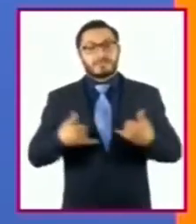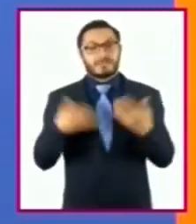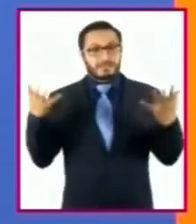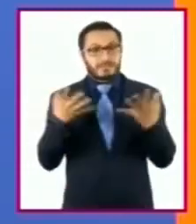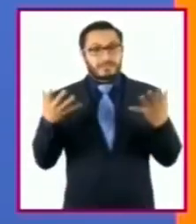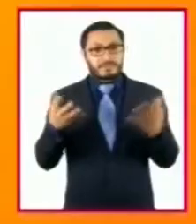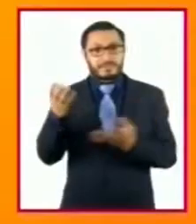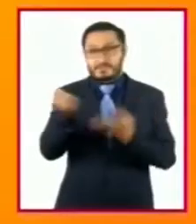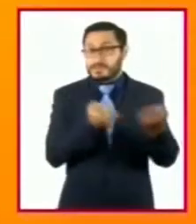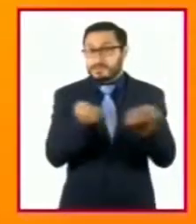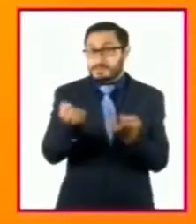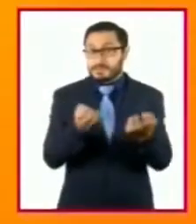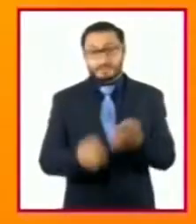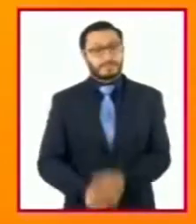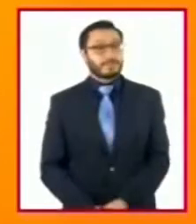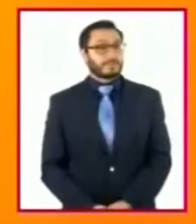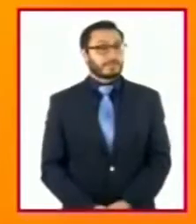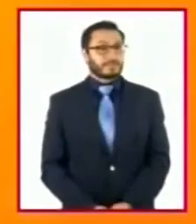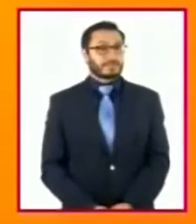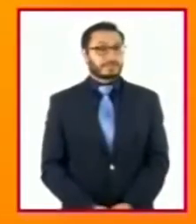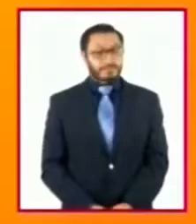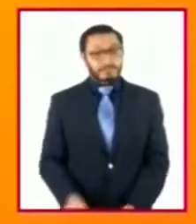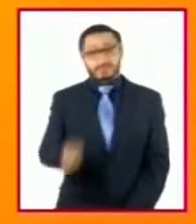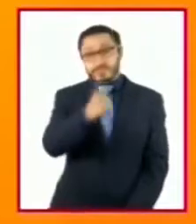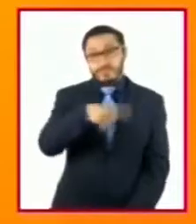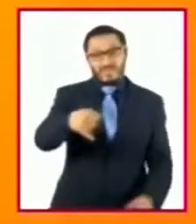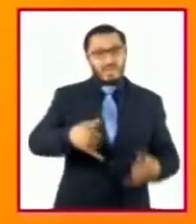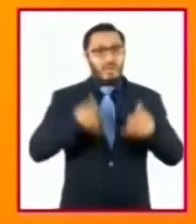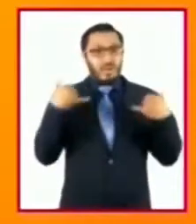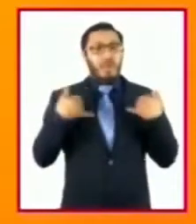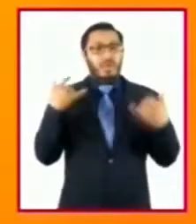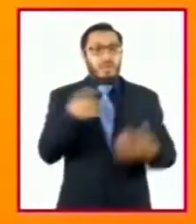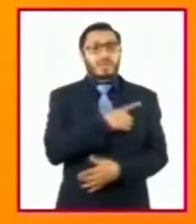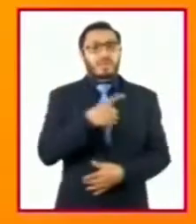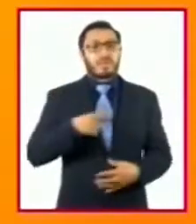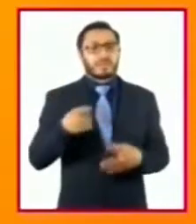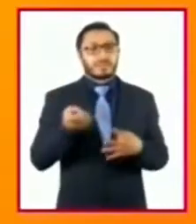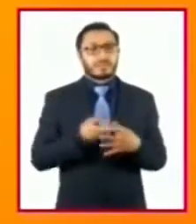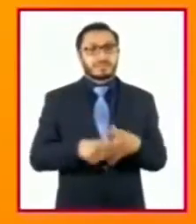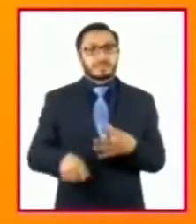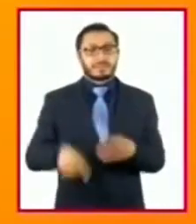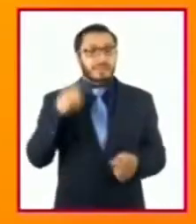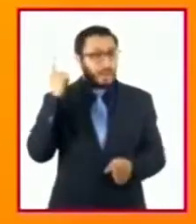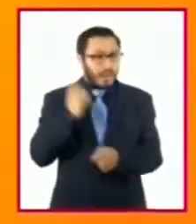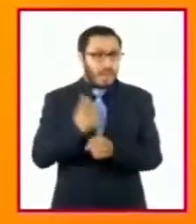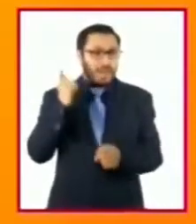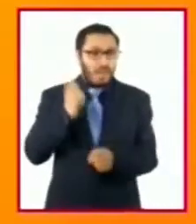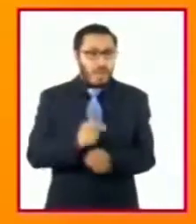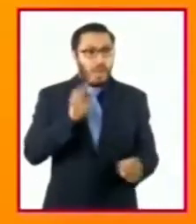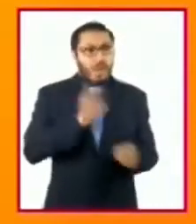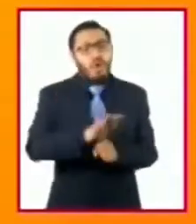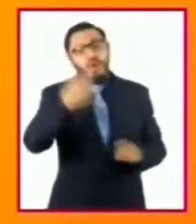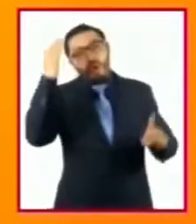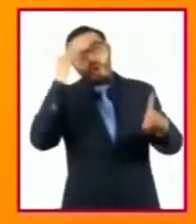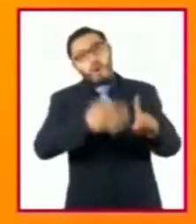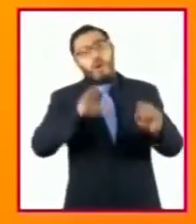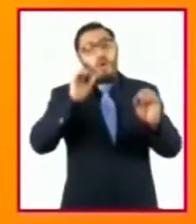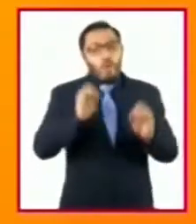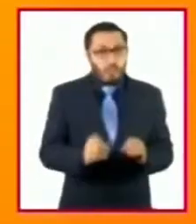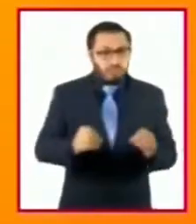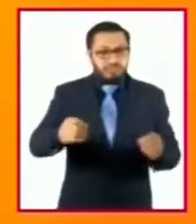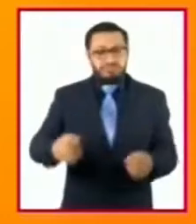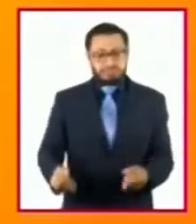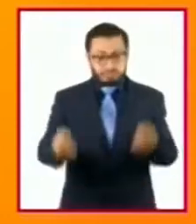proyección? Bueno, ellos tendrían que iniciar ubicando cuál es la meta o la visión que tienen de